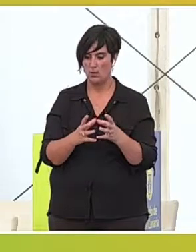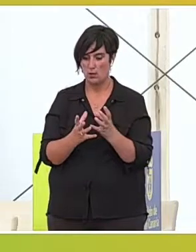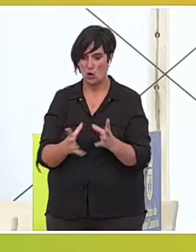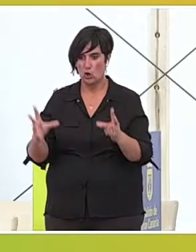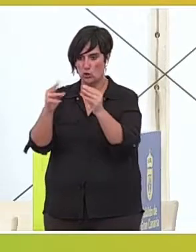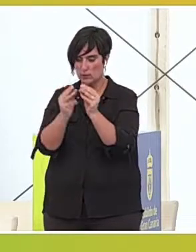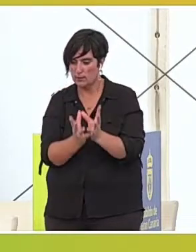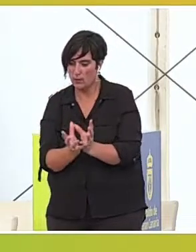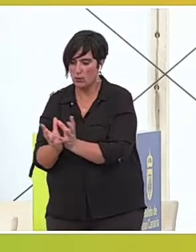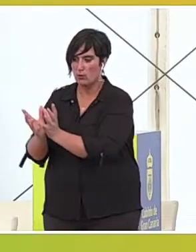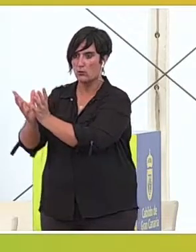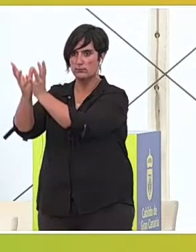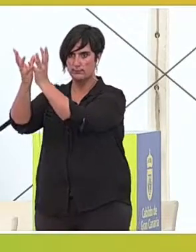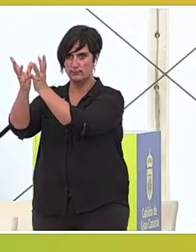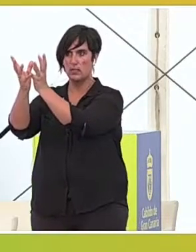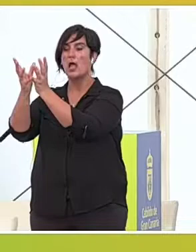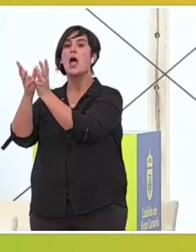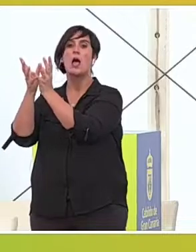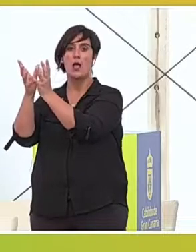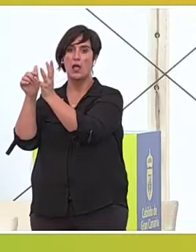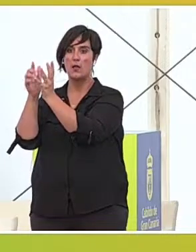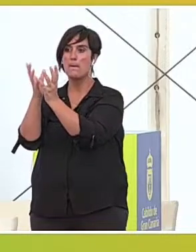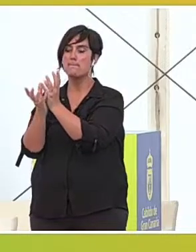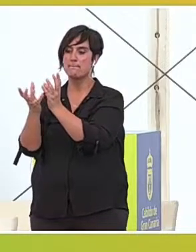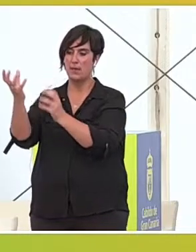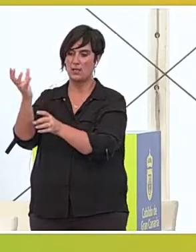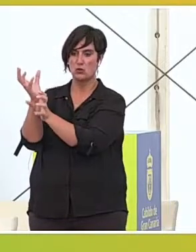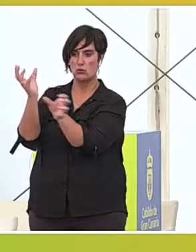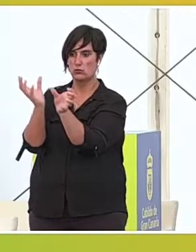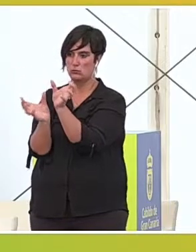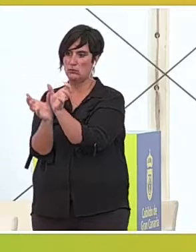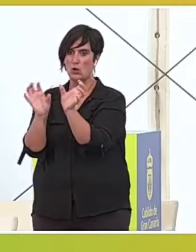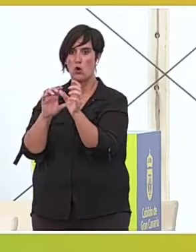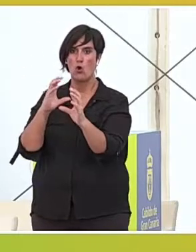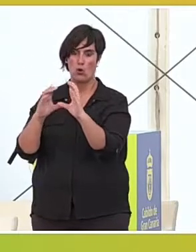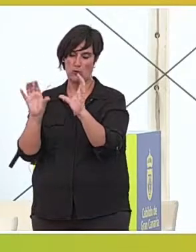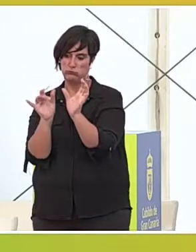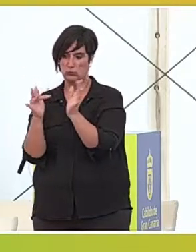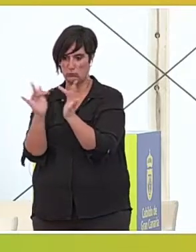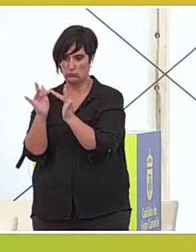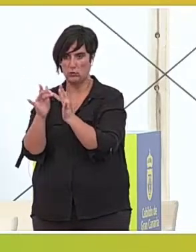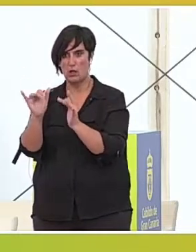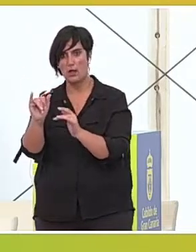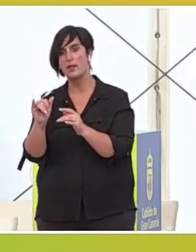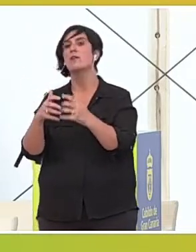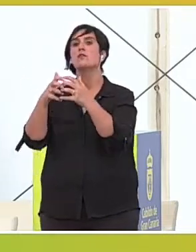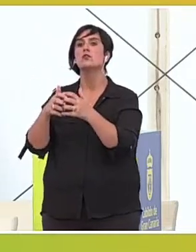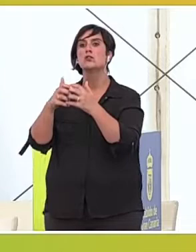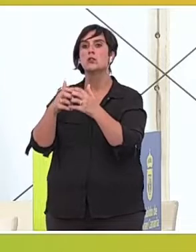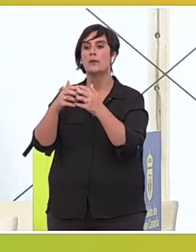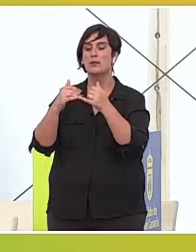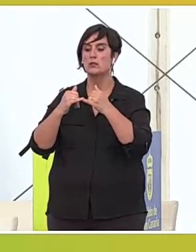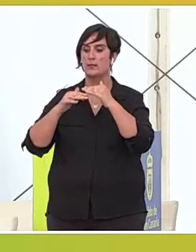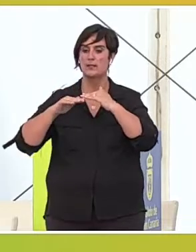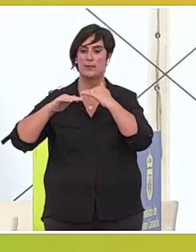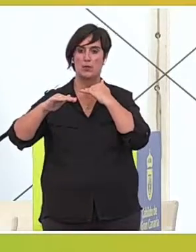concentrado, se me genera por vasos comunicantes el funcionamiento del sistema, desplazamiento longitudinal a